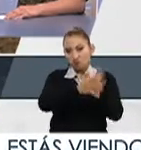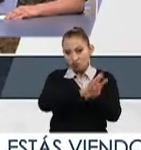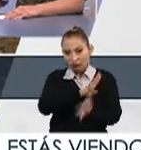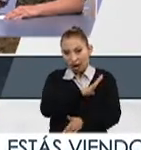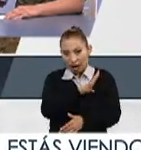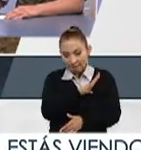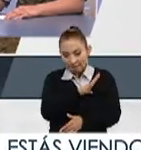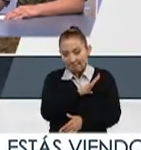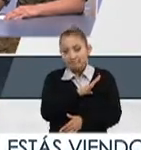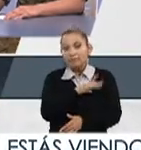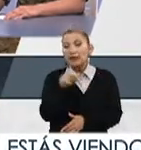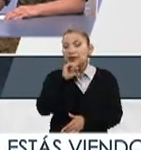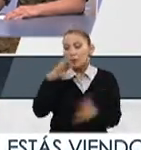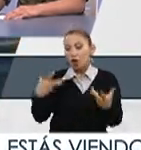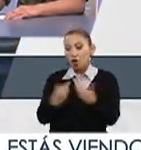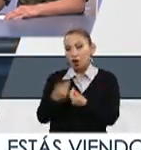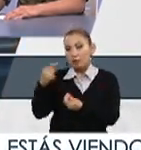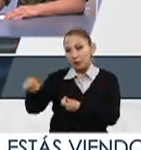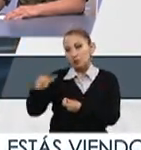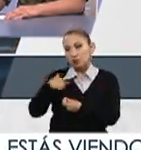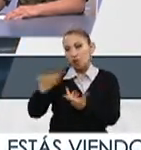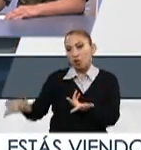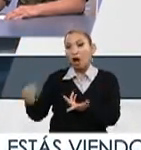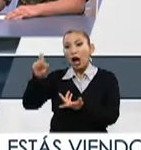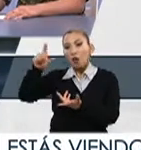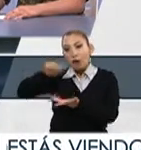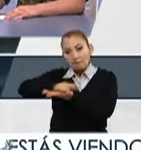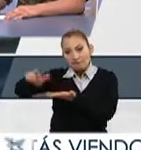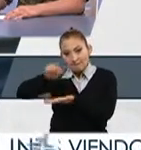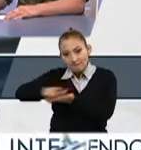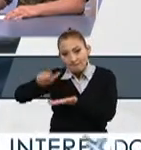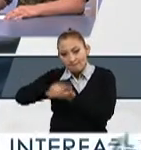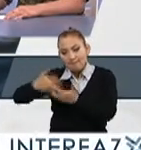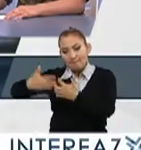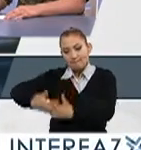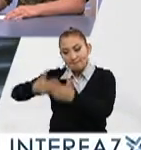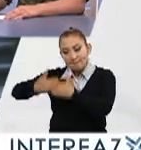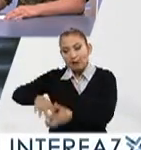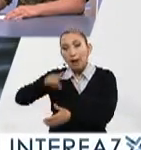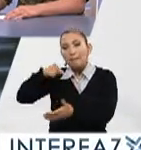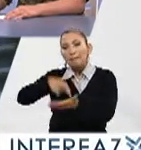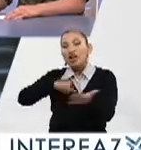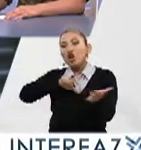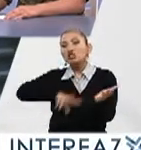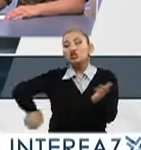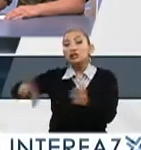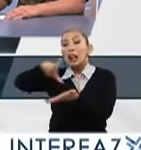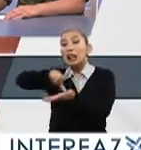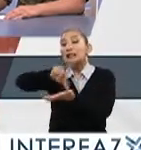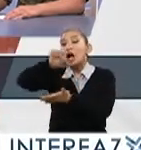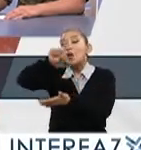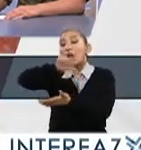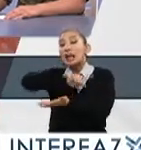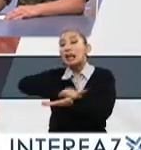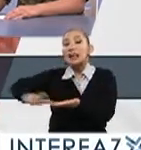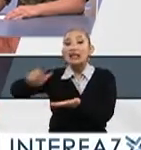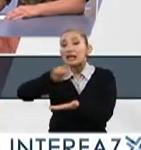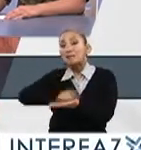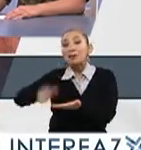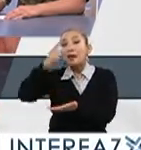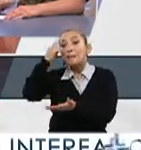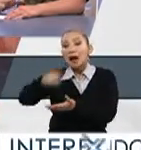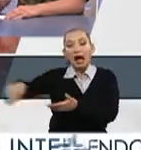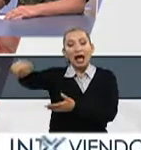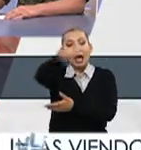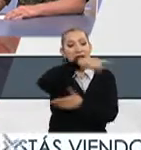y actúan también en conjunto con nuestras plantas potabilizadoras, que producen hasta 1,800 de litros de agua potable